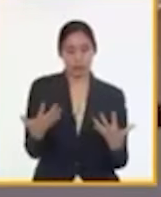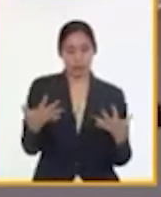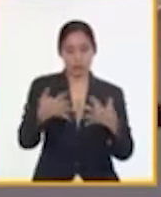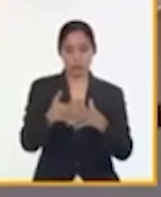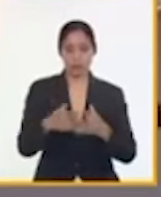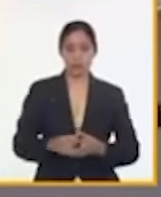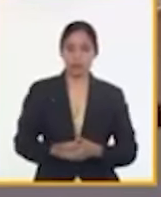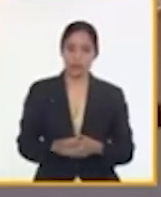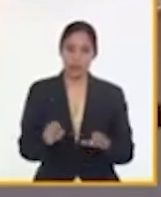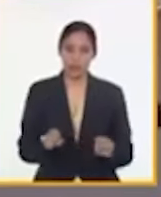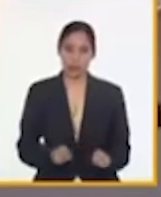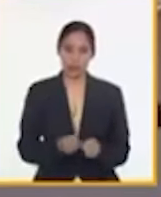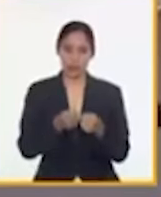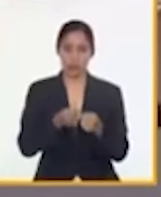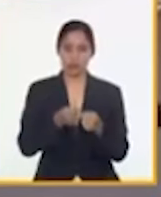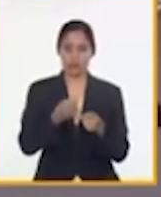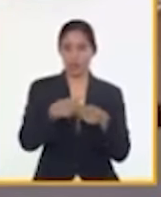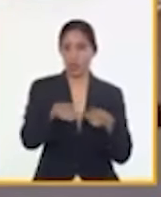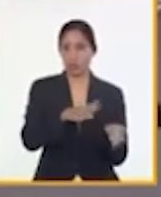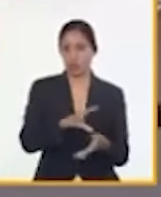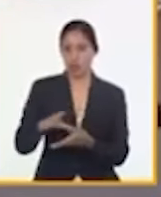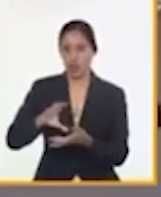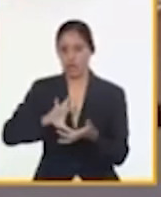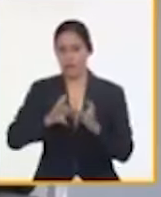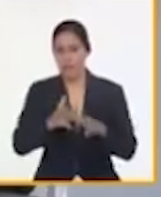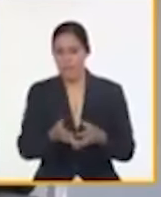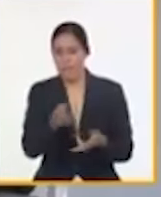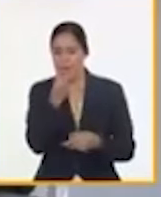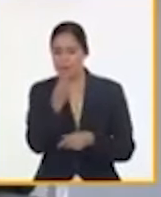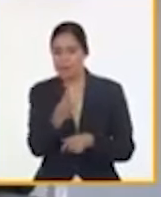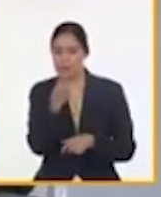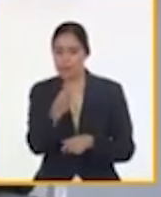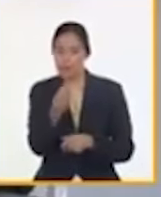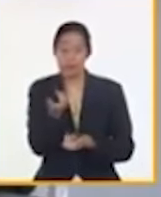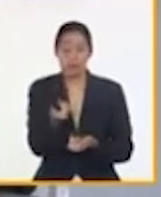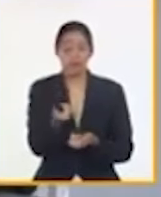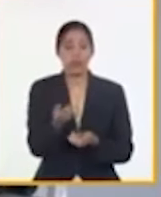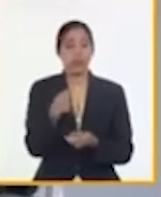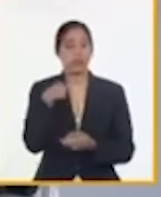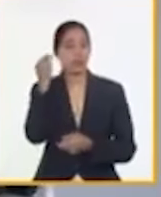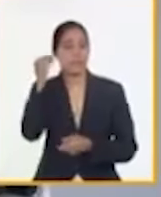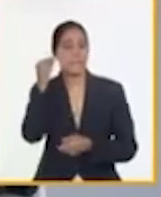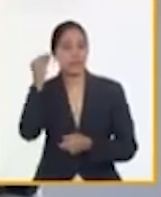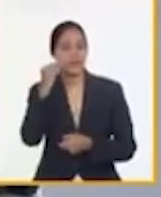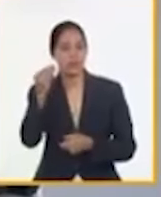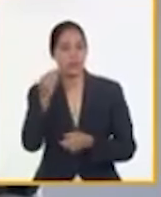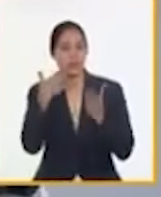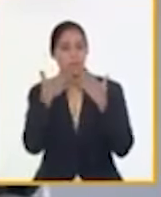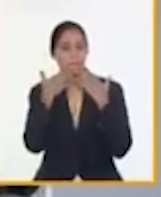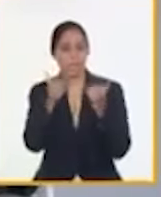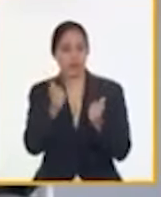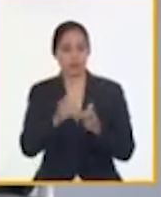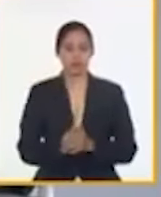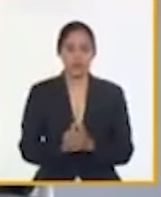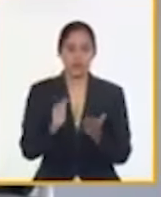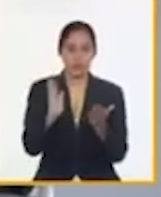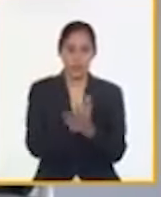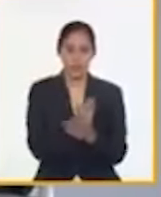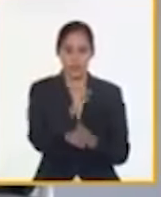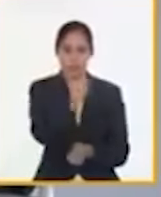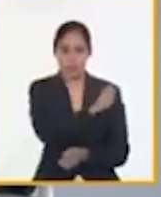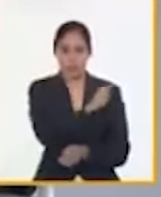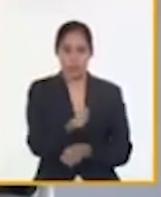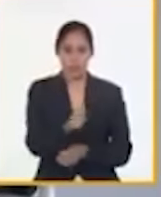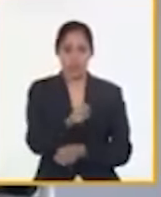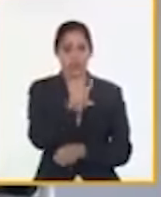De forma práctica, también creemos que una ventaja o un aspecto favorable es que se eliminan los 24 meses. Eso la gente